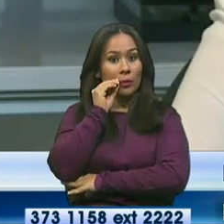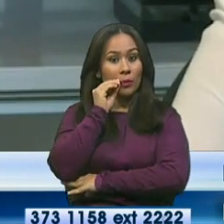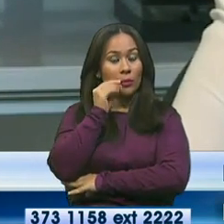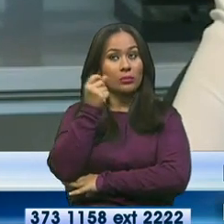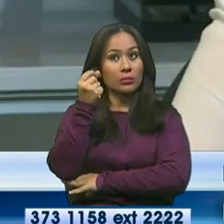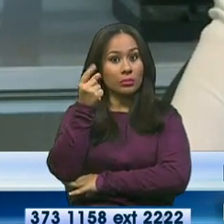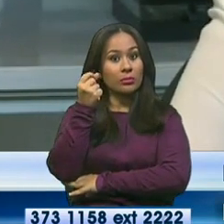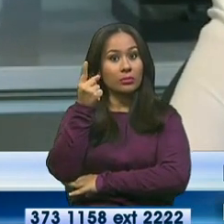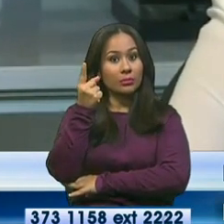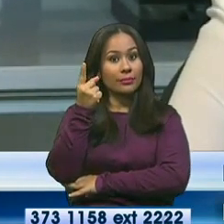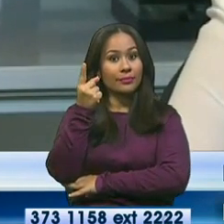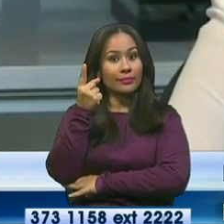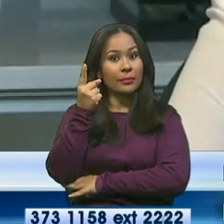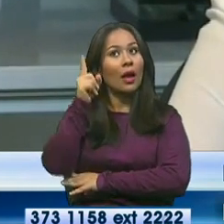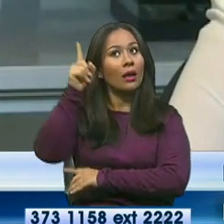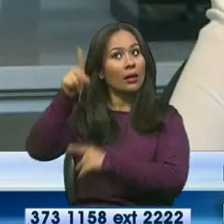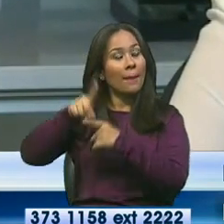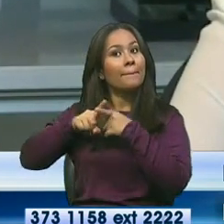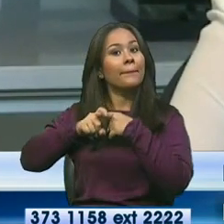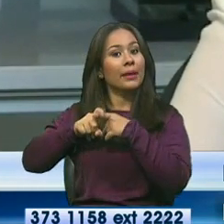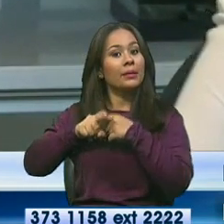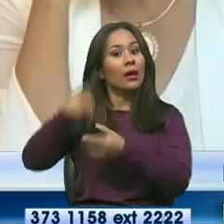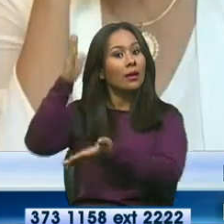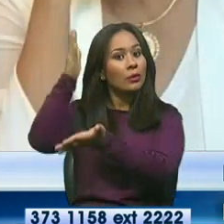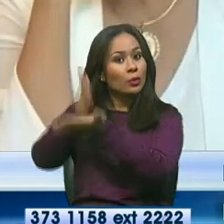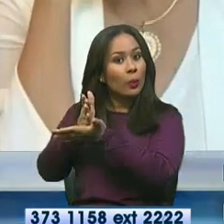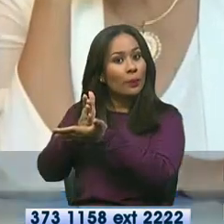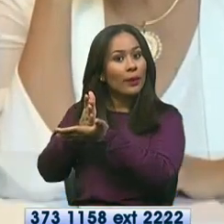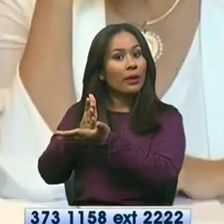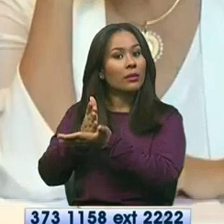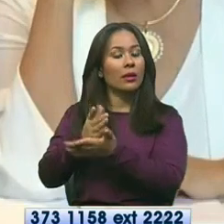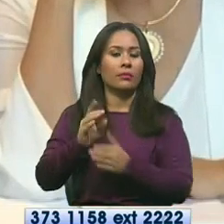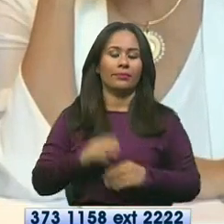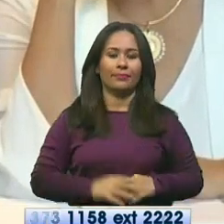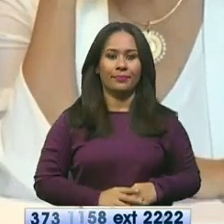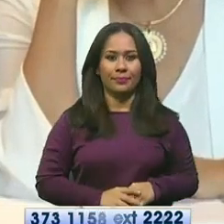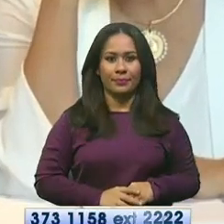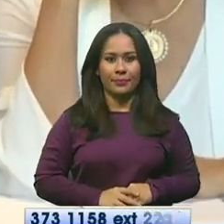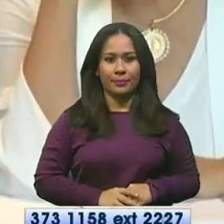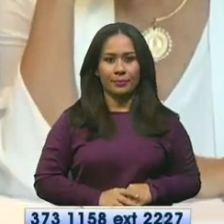sentido de que detenga la constituyente. Informó Luxiola Salazar.